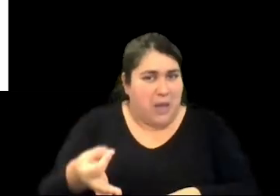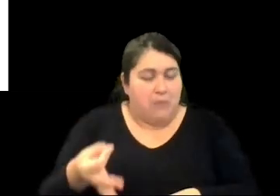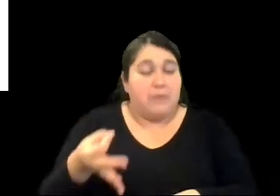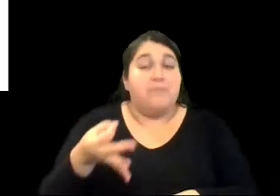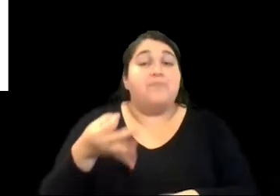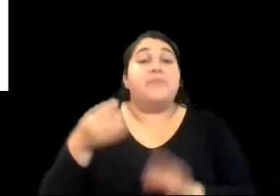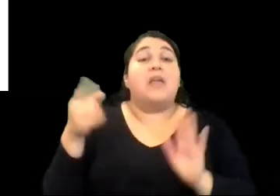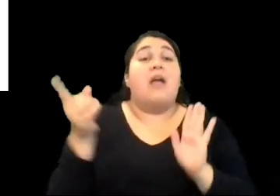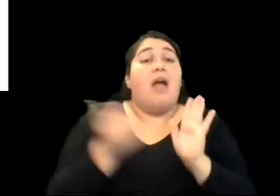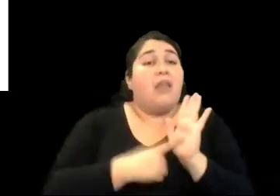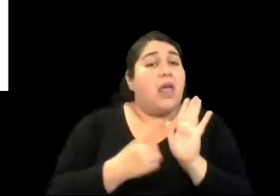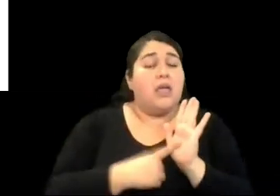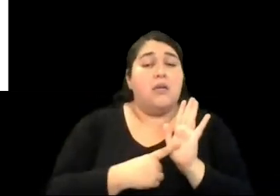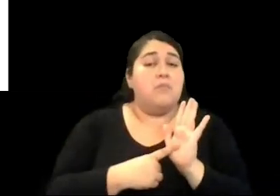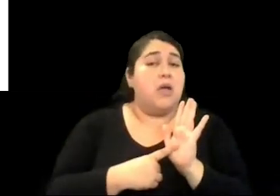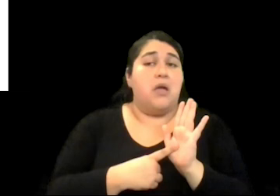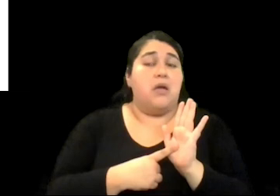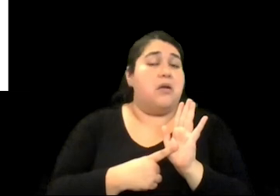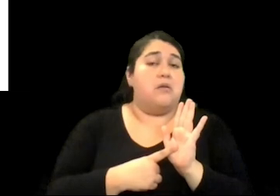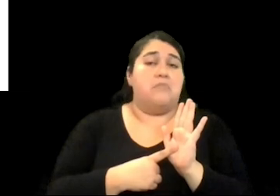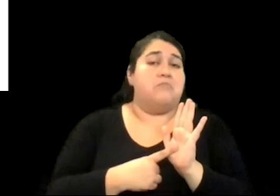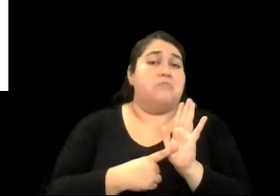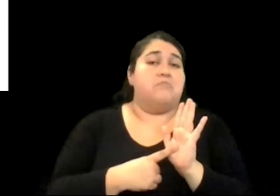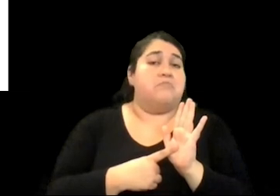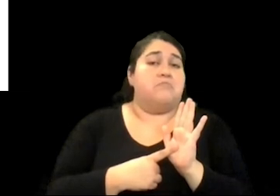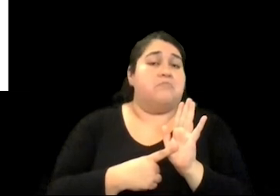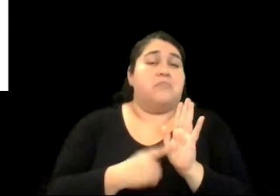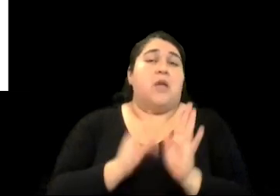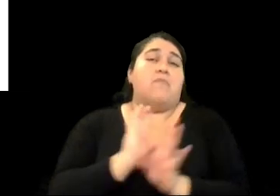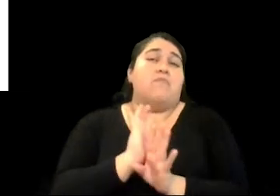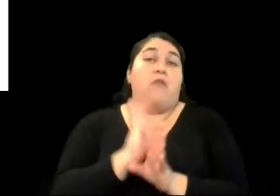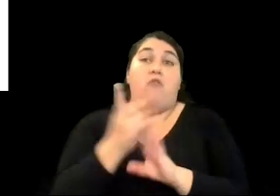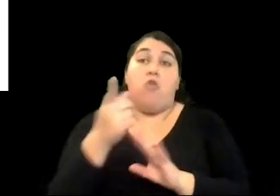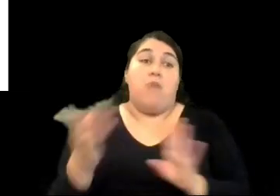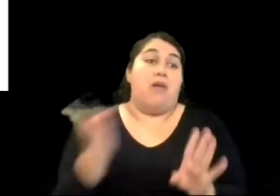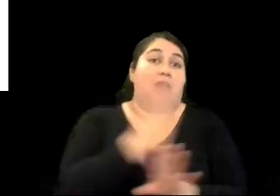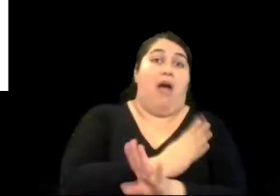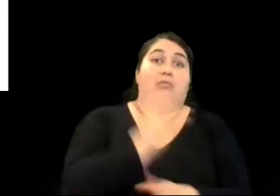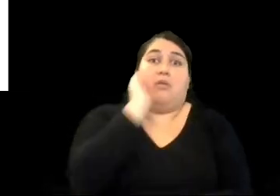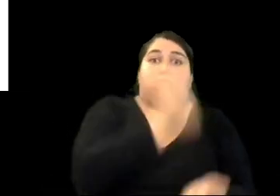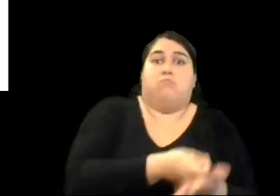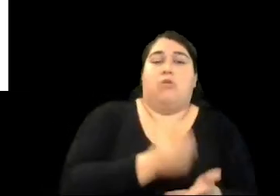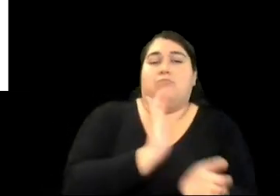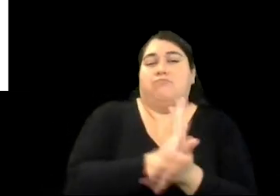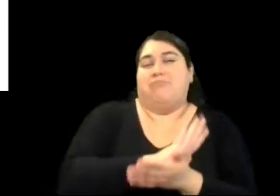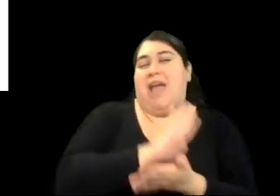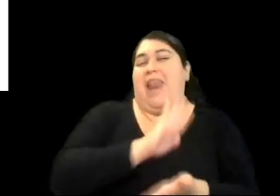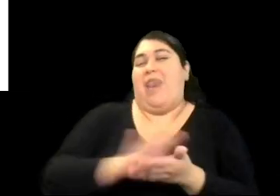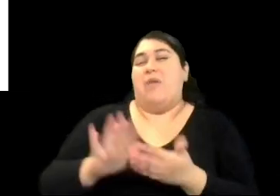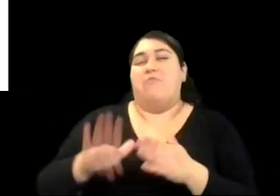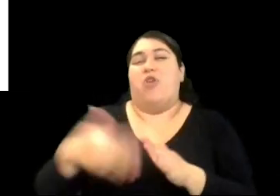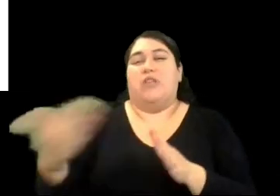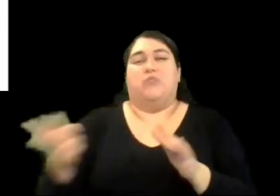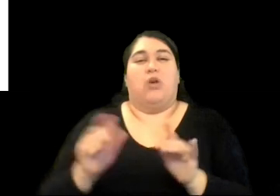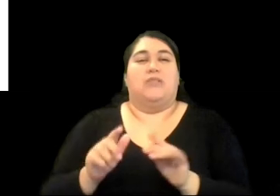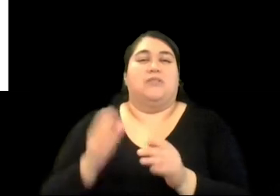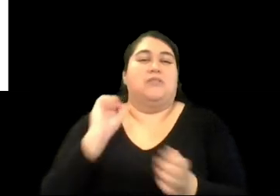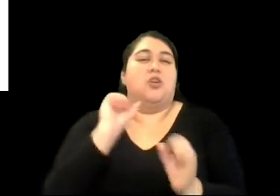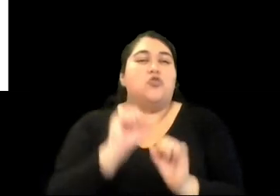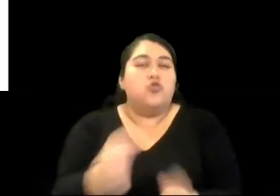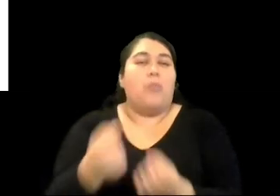no prevé la cancelación de obligaciones vía compensación, entonces tendríamos que ver si el alcance de ese impedimento